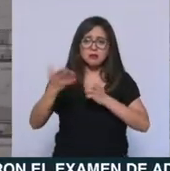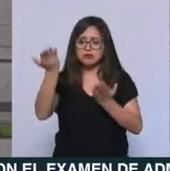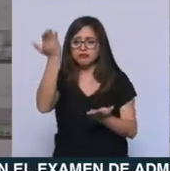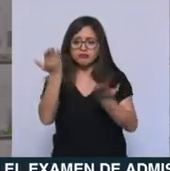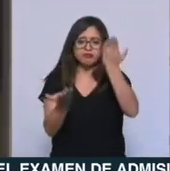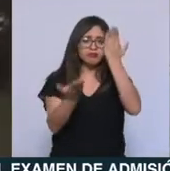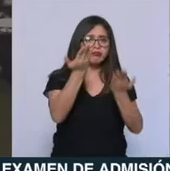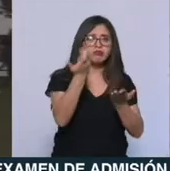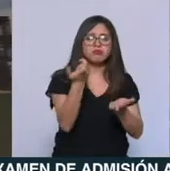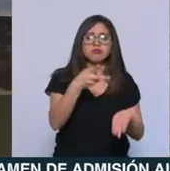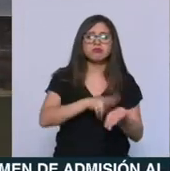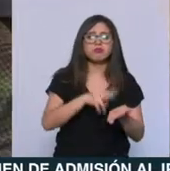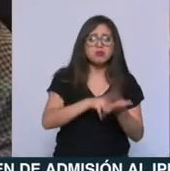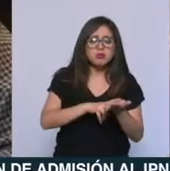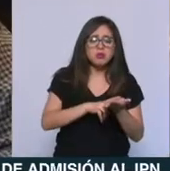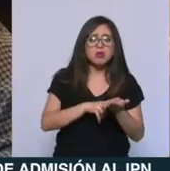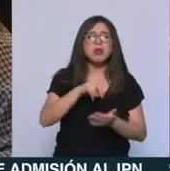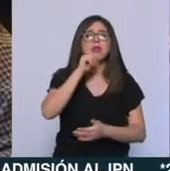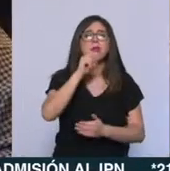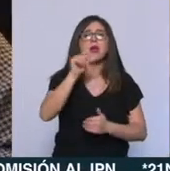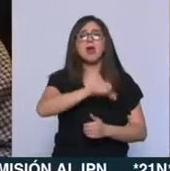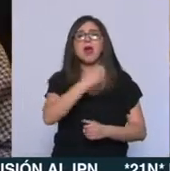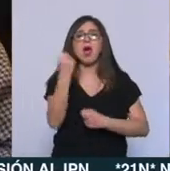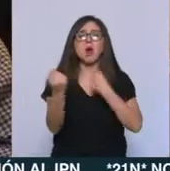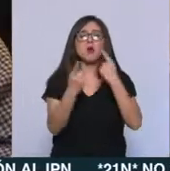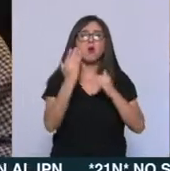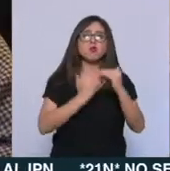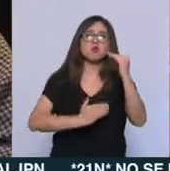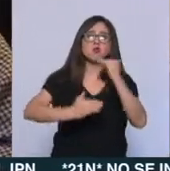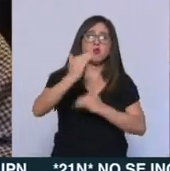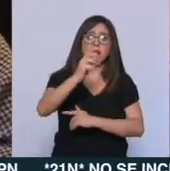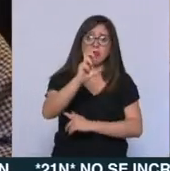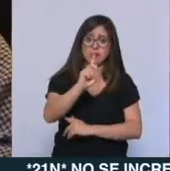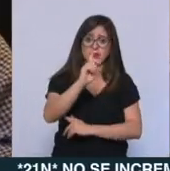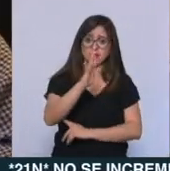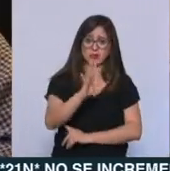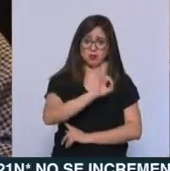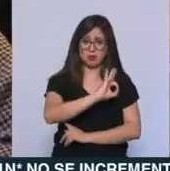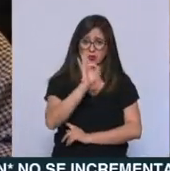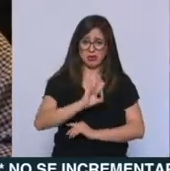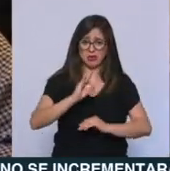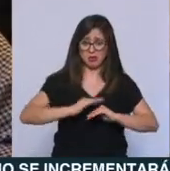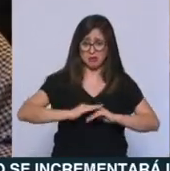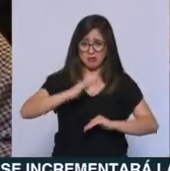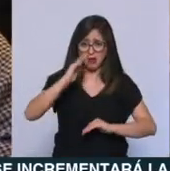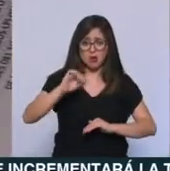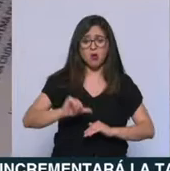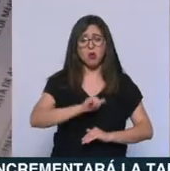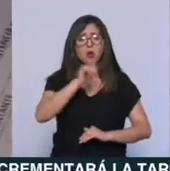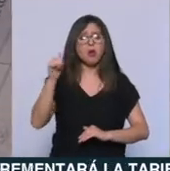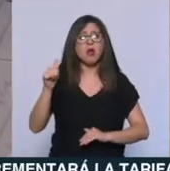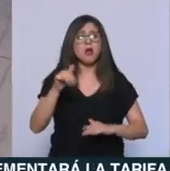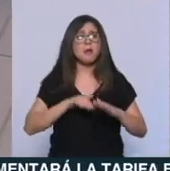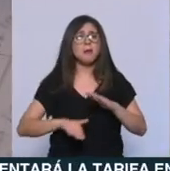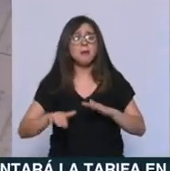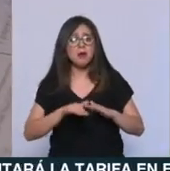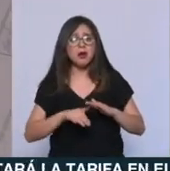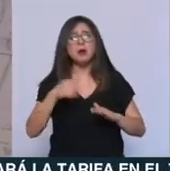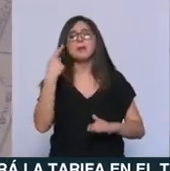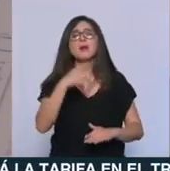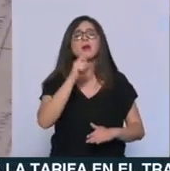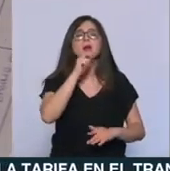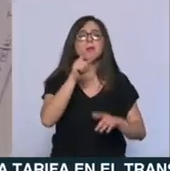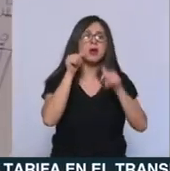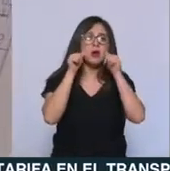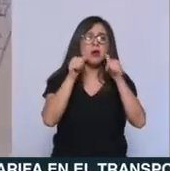distinta, tanto como las que superaban casi en 35% como las que eran menores, y otros factores como